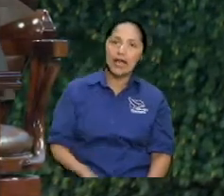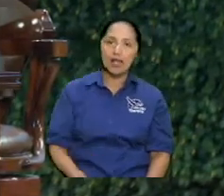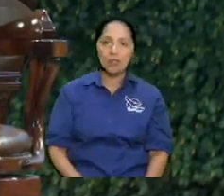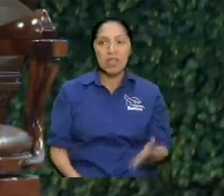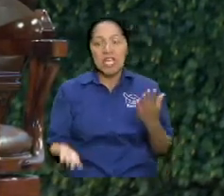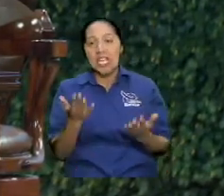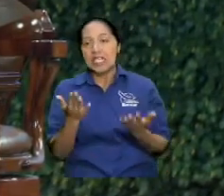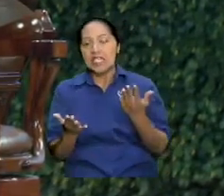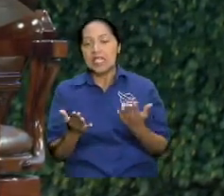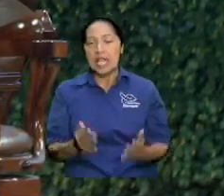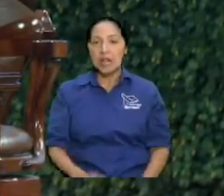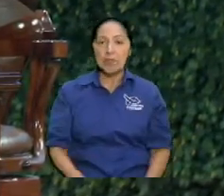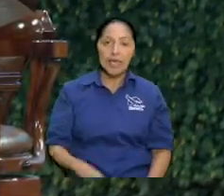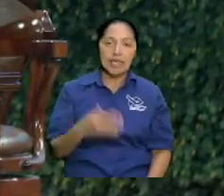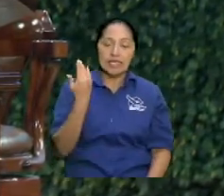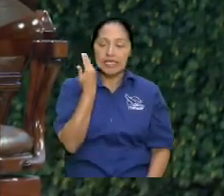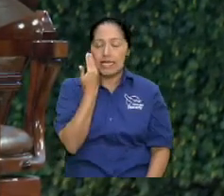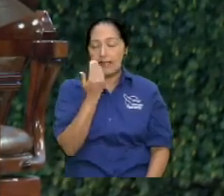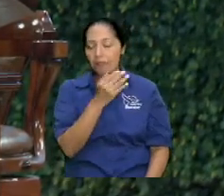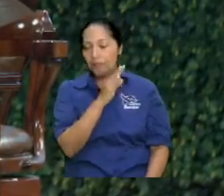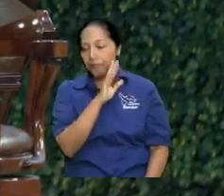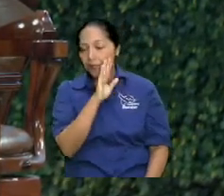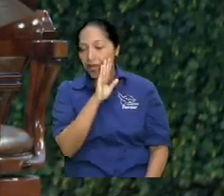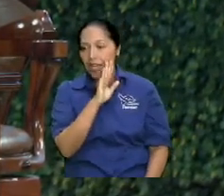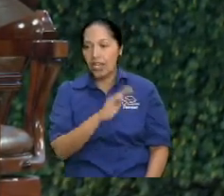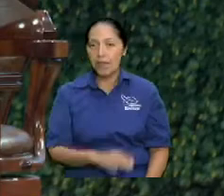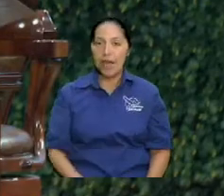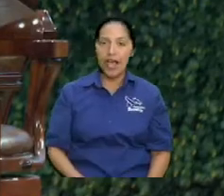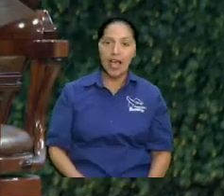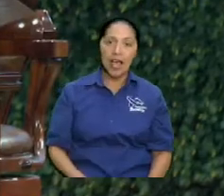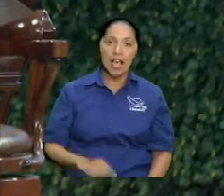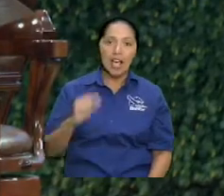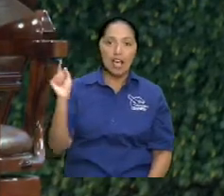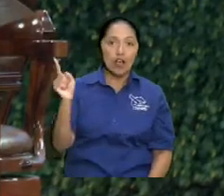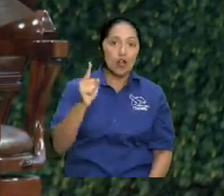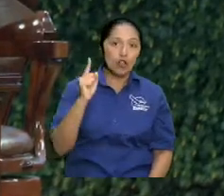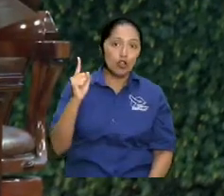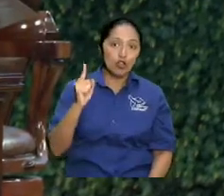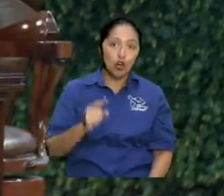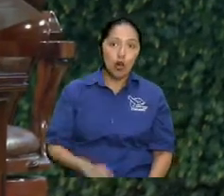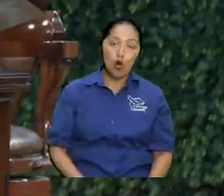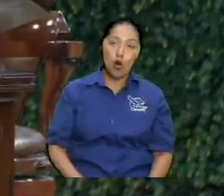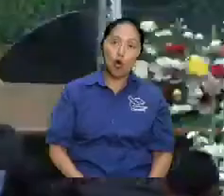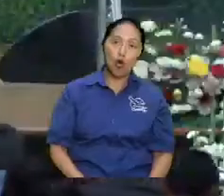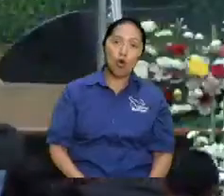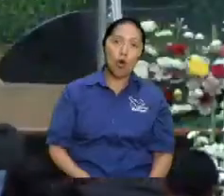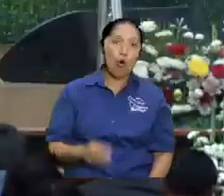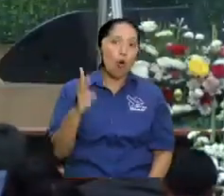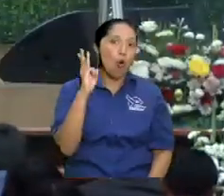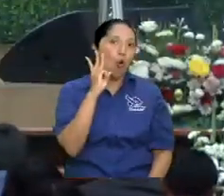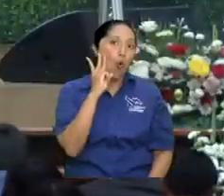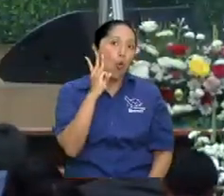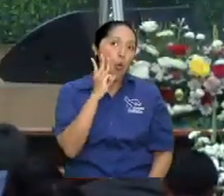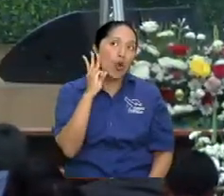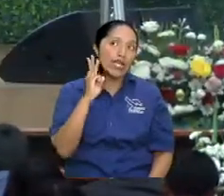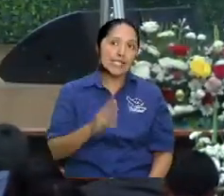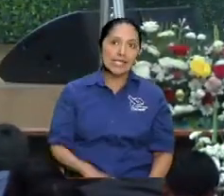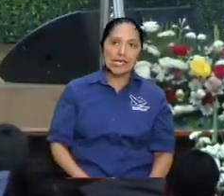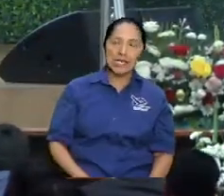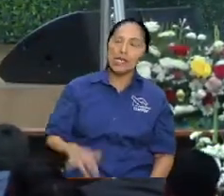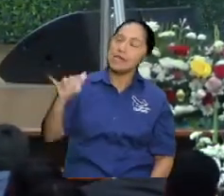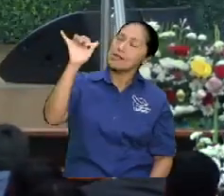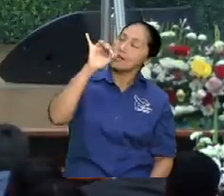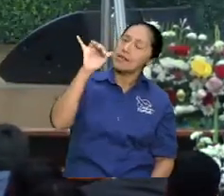solo si no bebe whisky destilado en las mejores destilerías. Pero esta marca no le va a dar